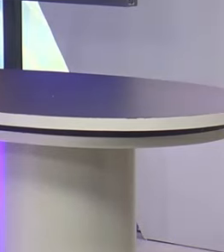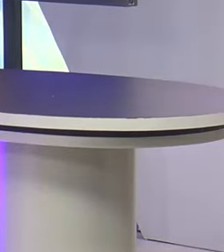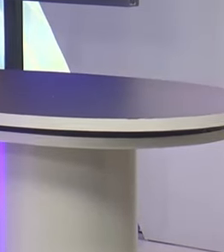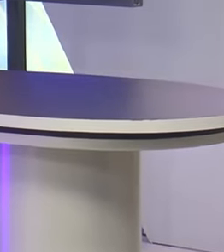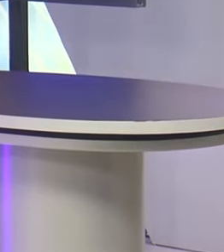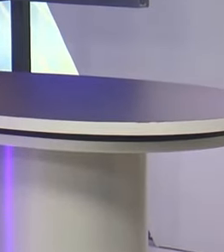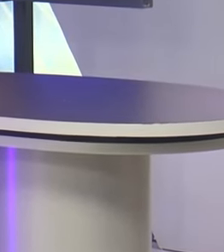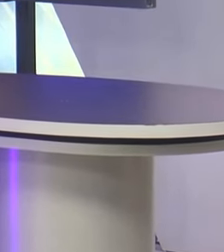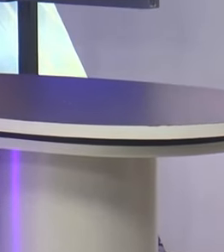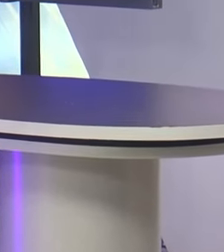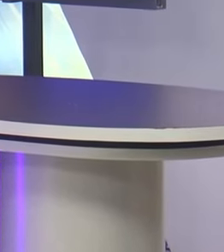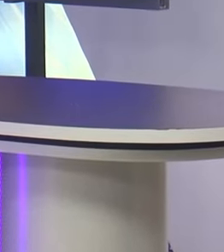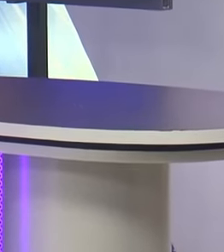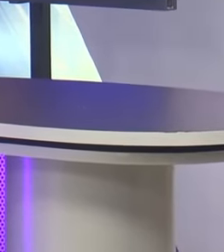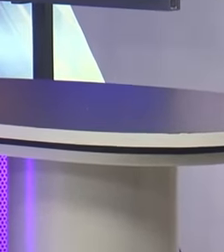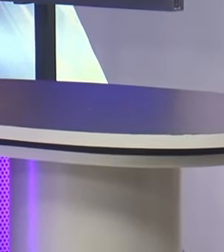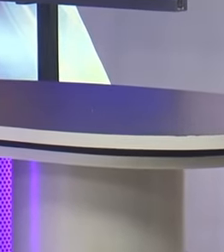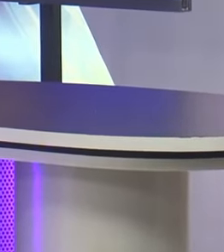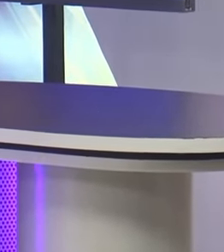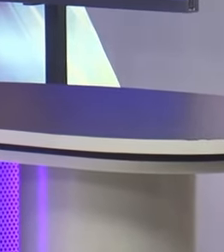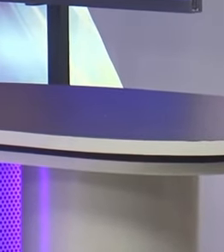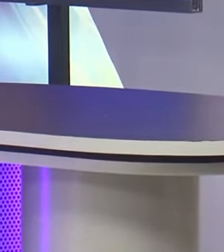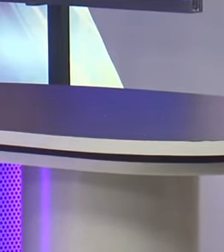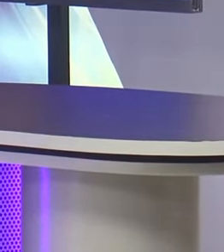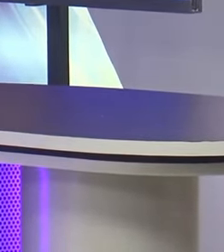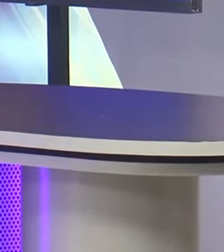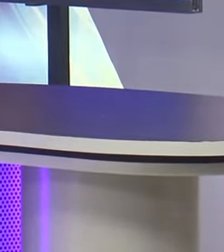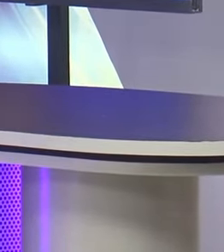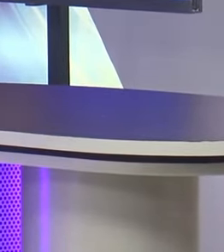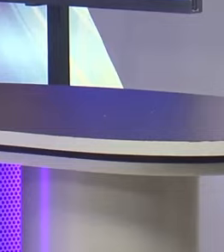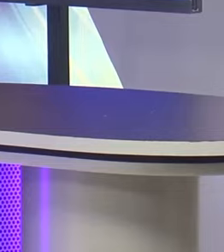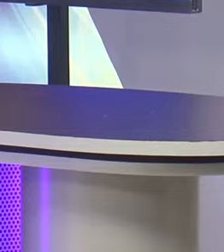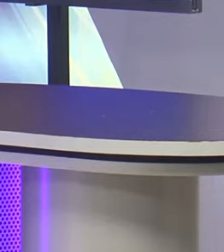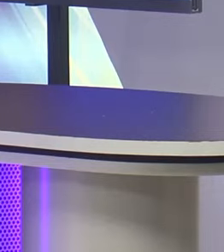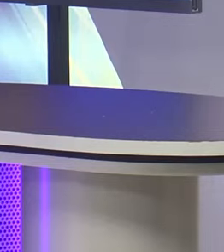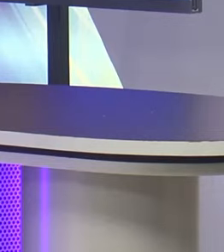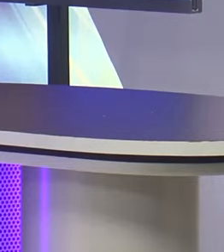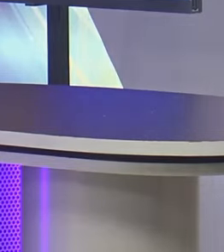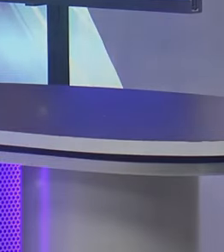Y es momento de conocer la buena información de cultura y entretenimiento en nuestra sección En la Mira.